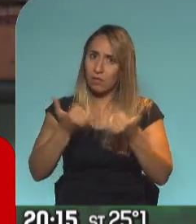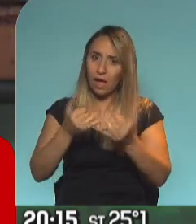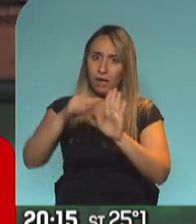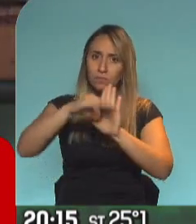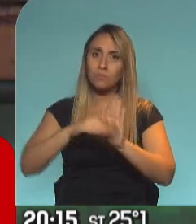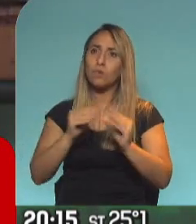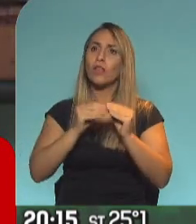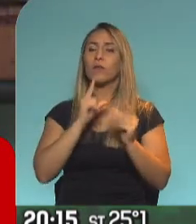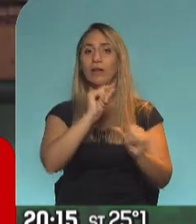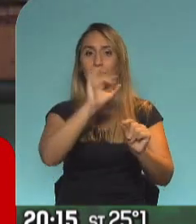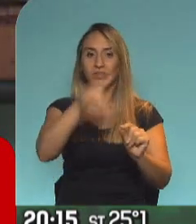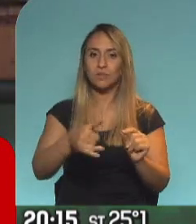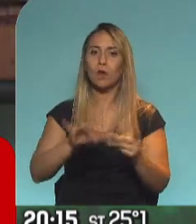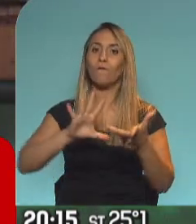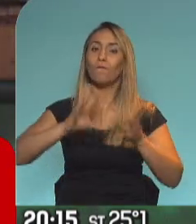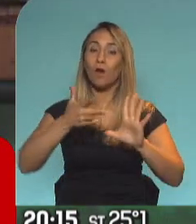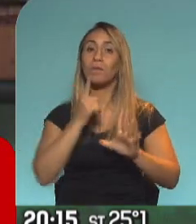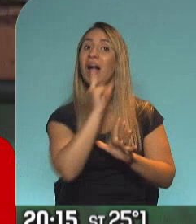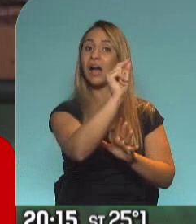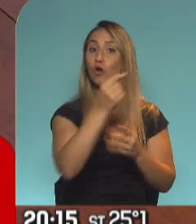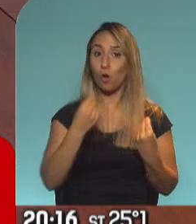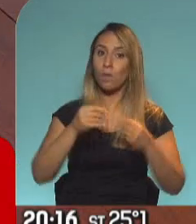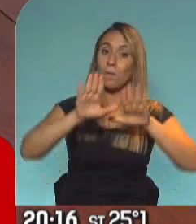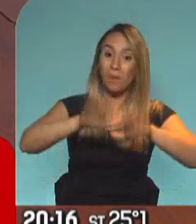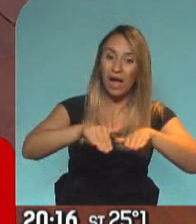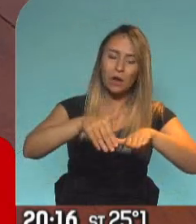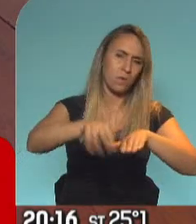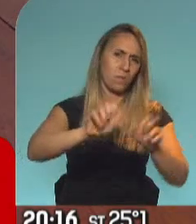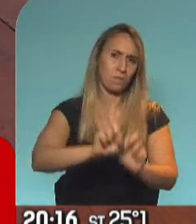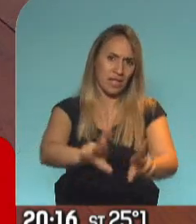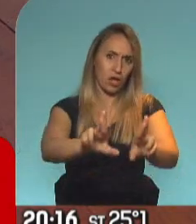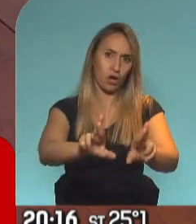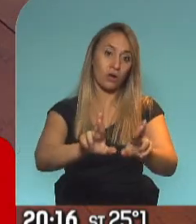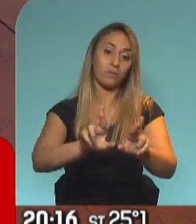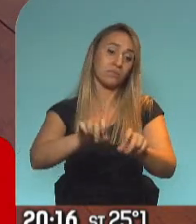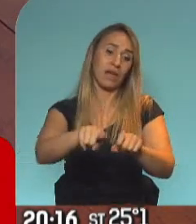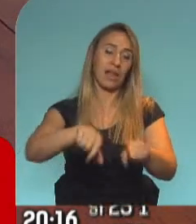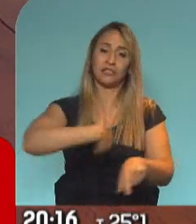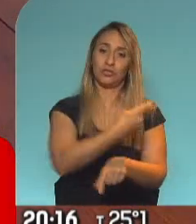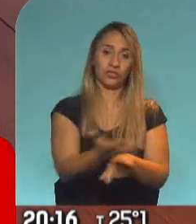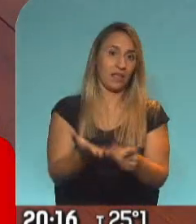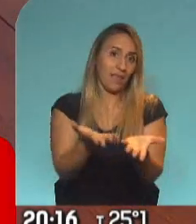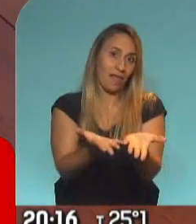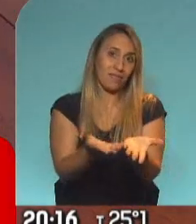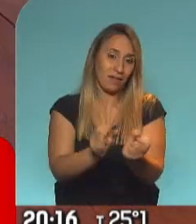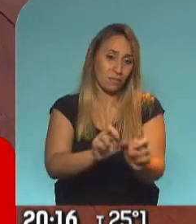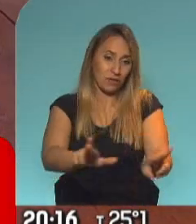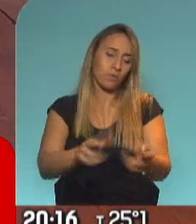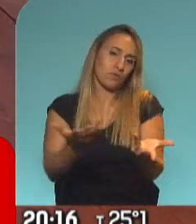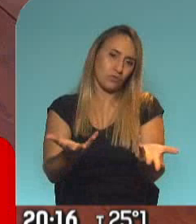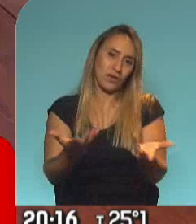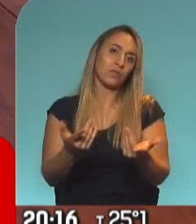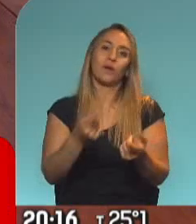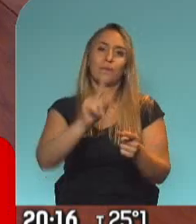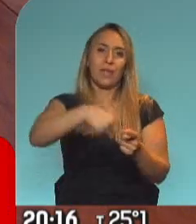bueno, ahí quedaba muy clara esta postura de un paro puede hasta empeorar las cosas para el ciudadano de a pie, porque por supuesto esto se traduce en una